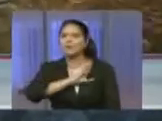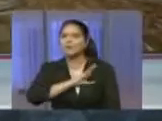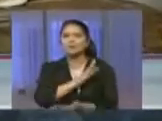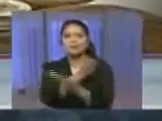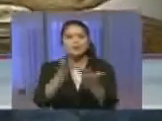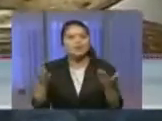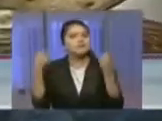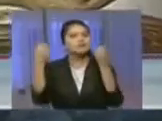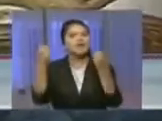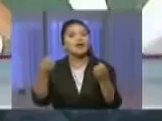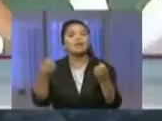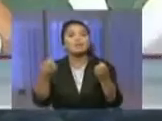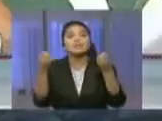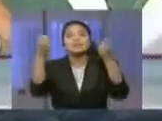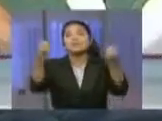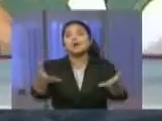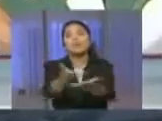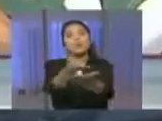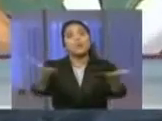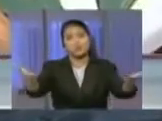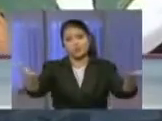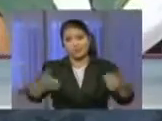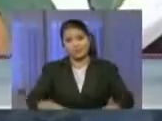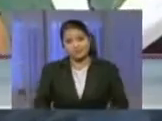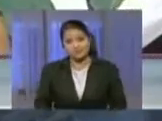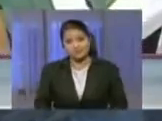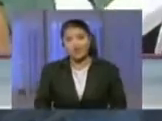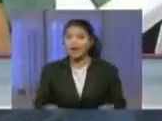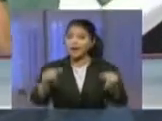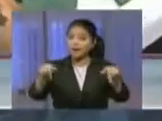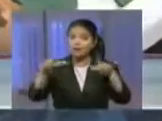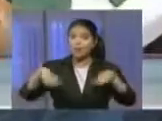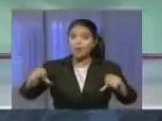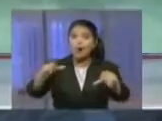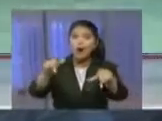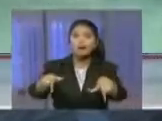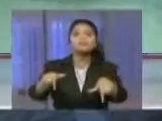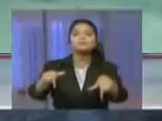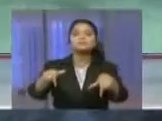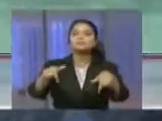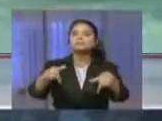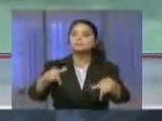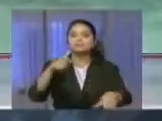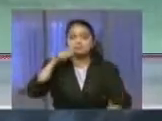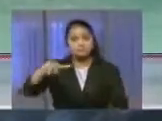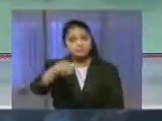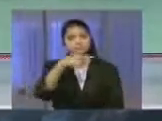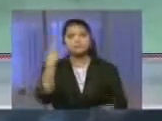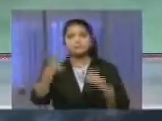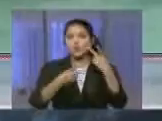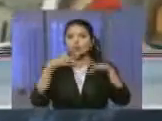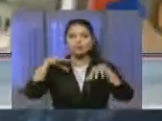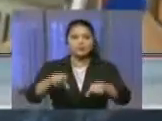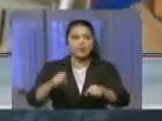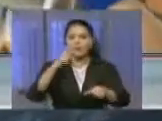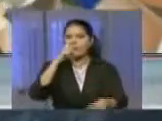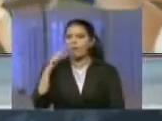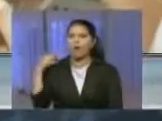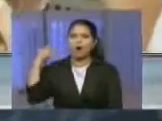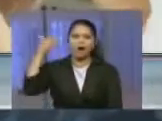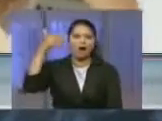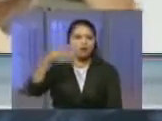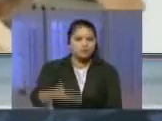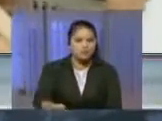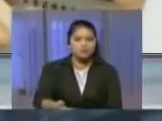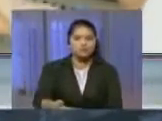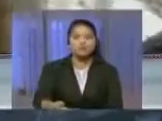damos así en las manos eh Estos espacios que han sido los espacios del poder político de la oligarquía por muchos años y